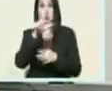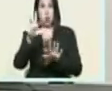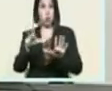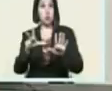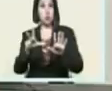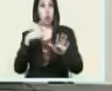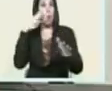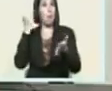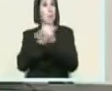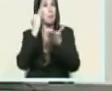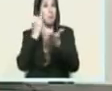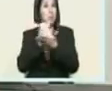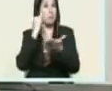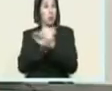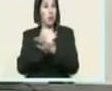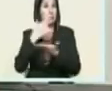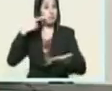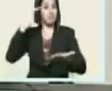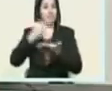con pruebas,